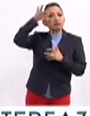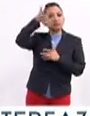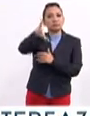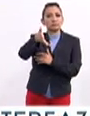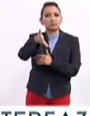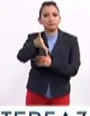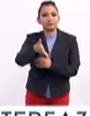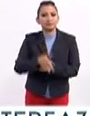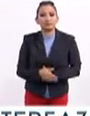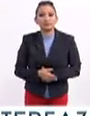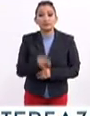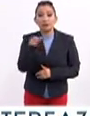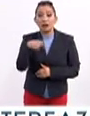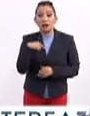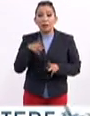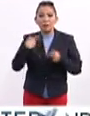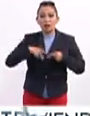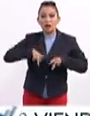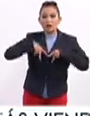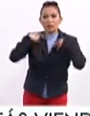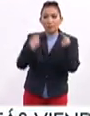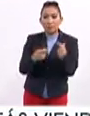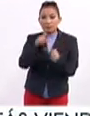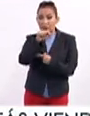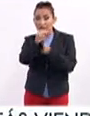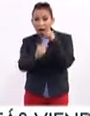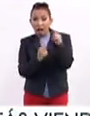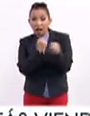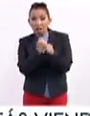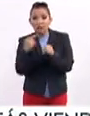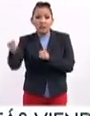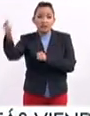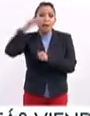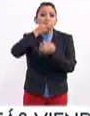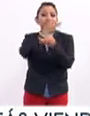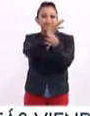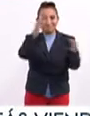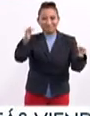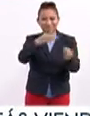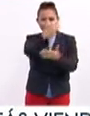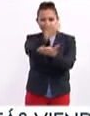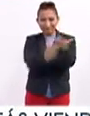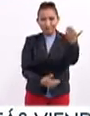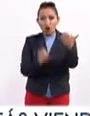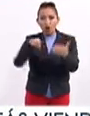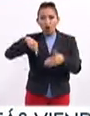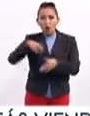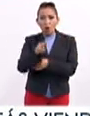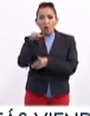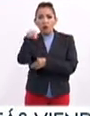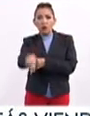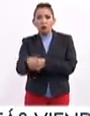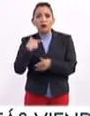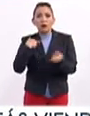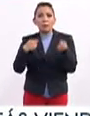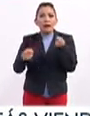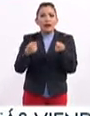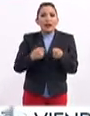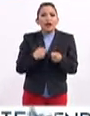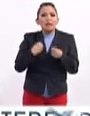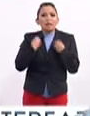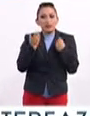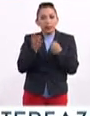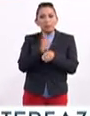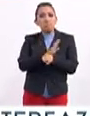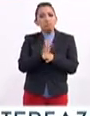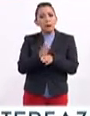powerless. Over the 7 decades since its adoption, the Universal Declaration has underpinned countless beneficial changes